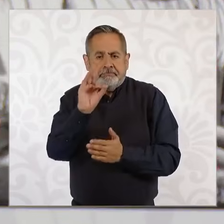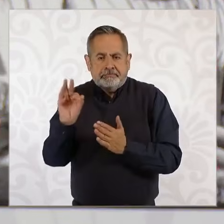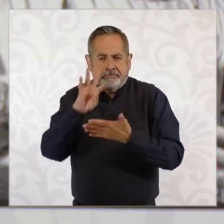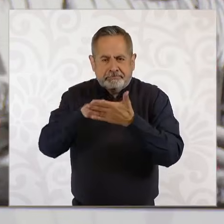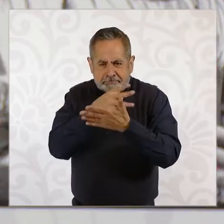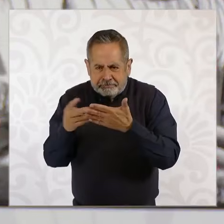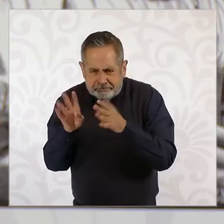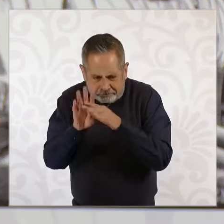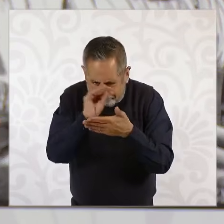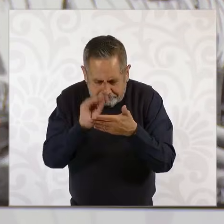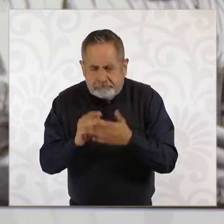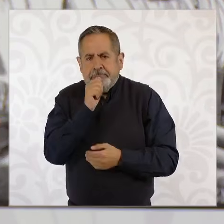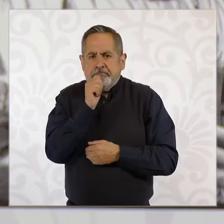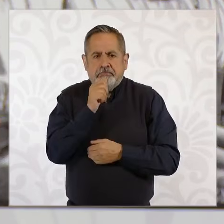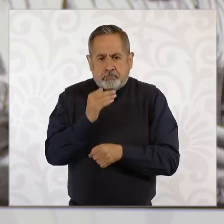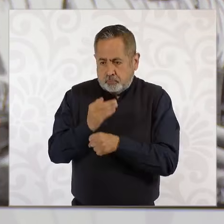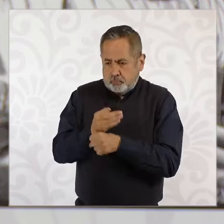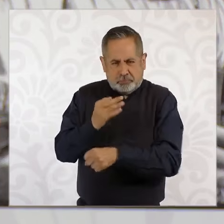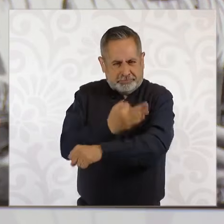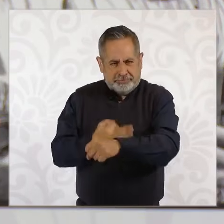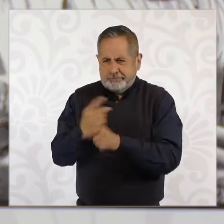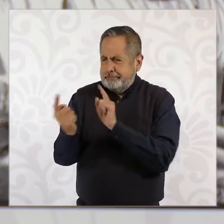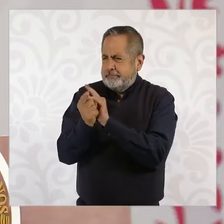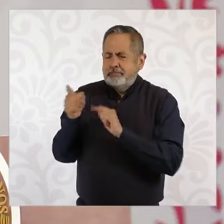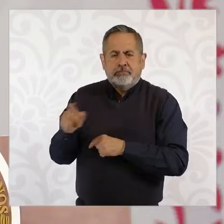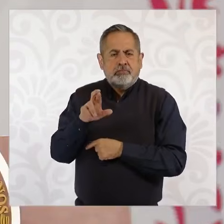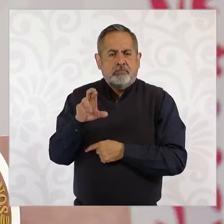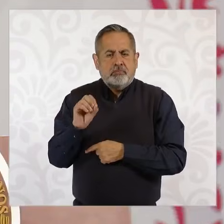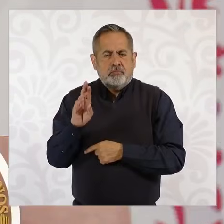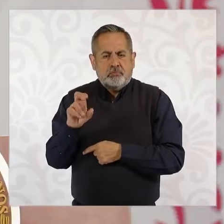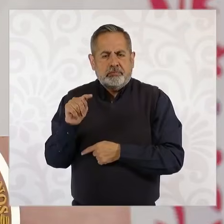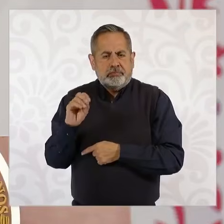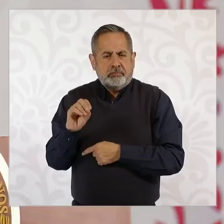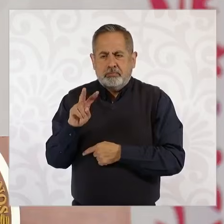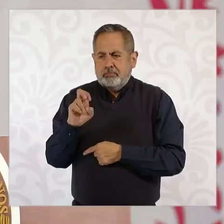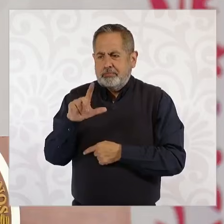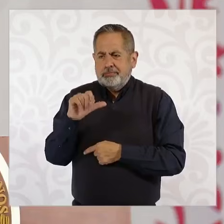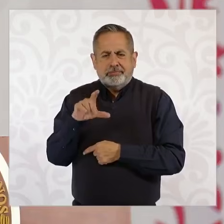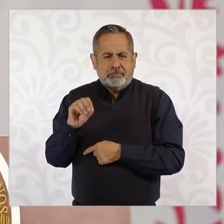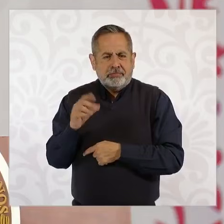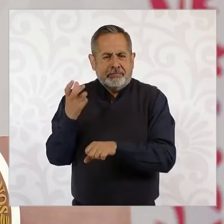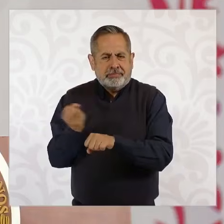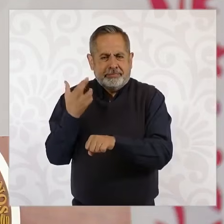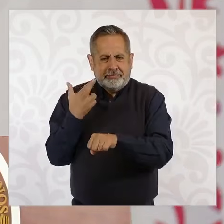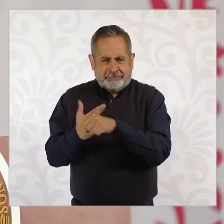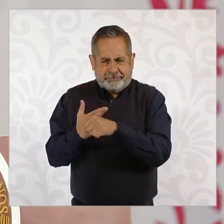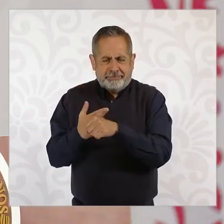con Roberto Velasco, el nuevo secretario de Relaciones